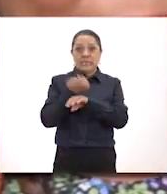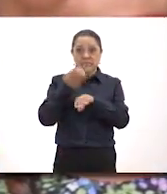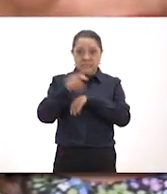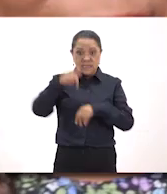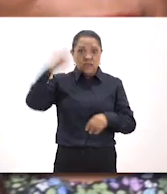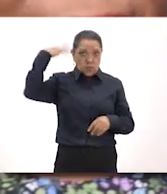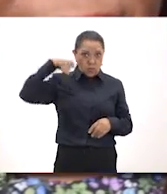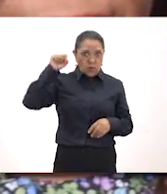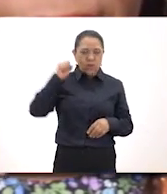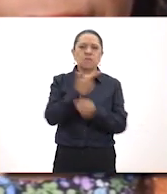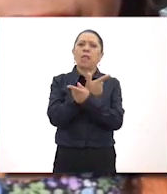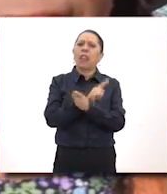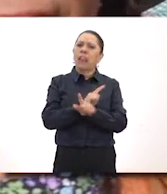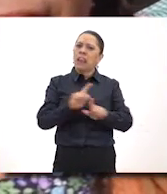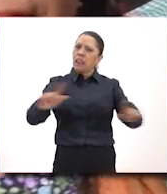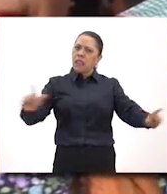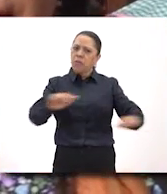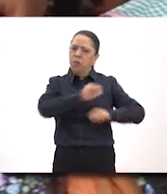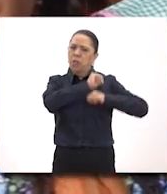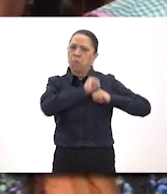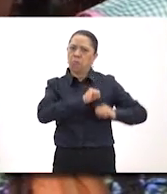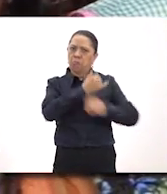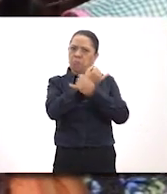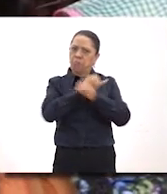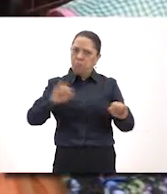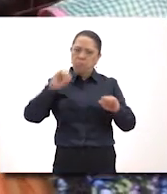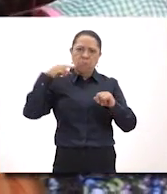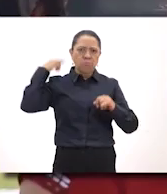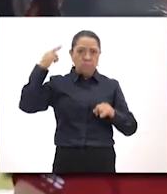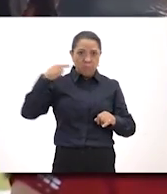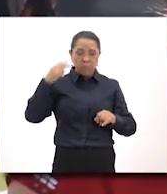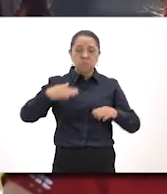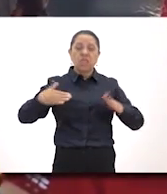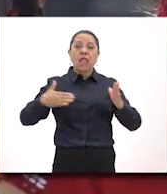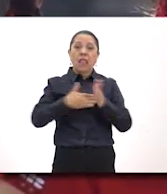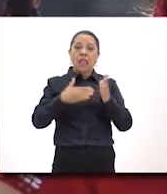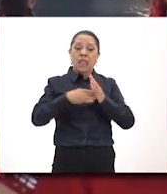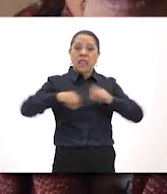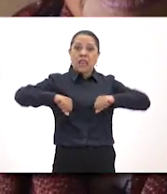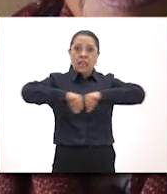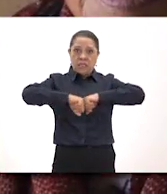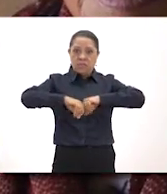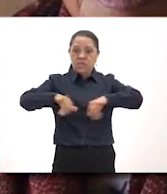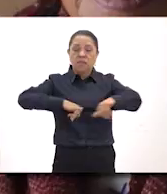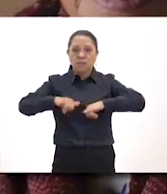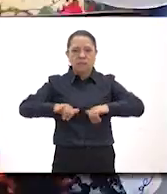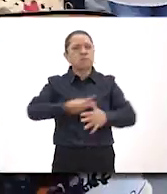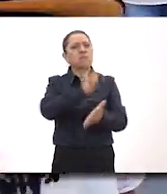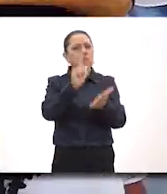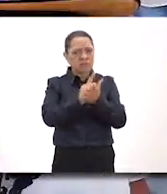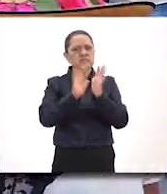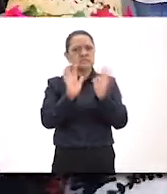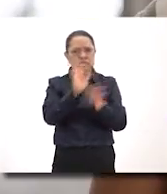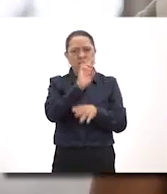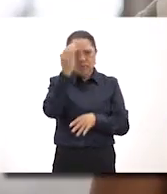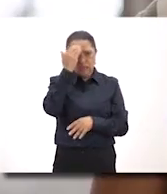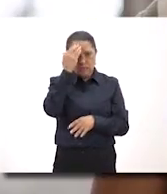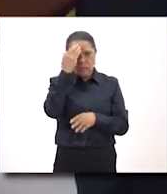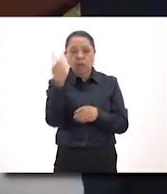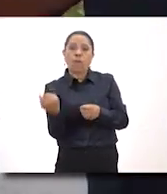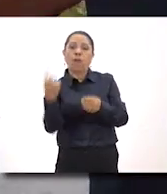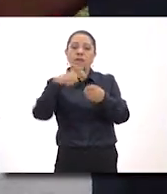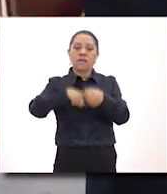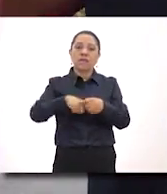El estado de Morelos es libre, soberano e independiente. Con los límites geográficos legalmente reconocidos, es